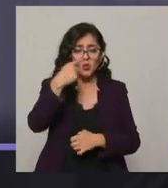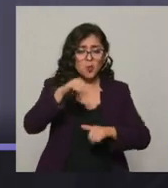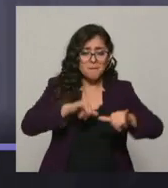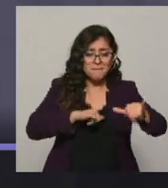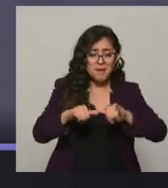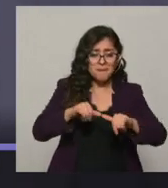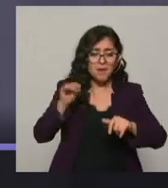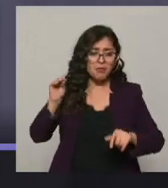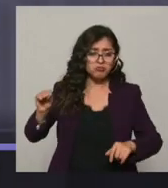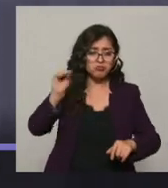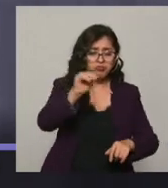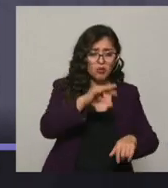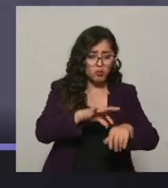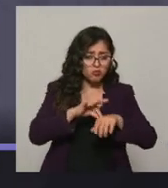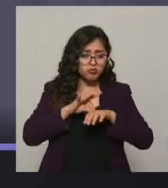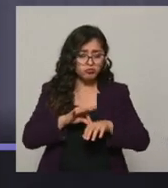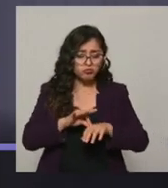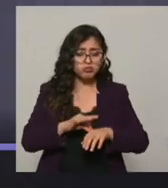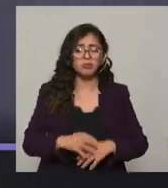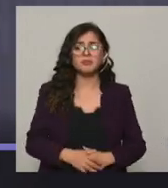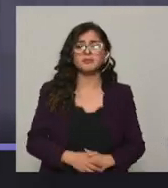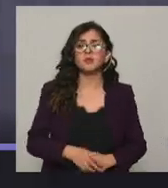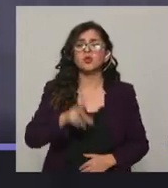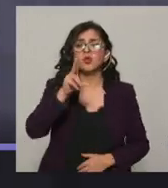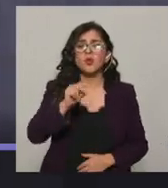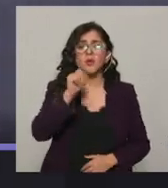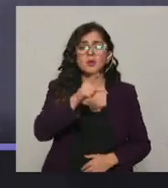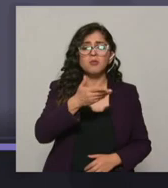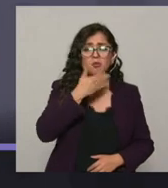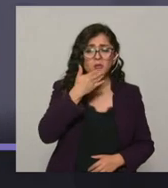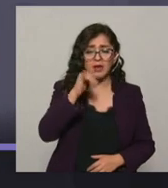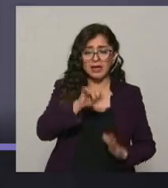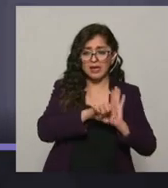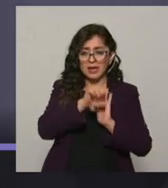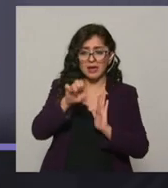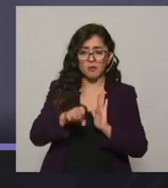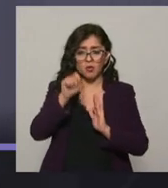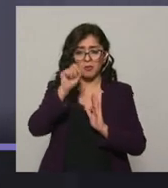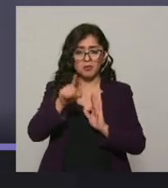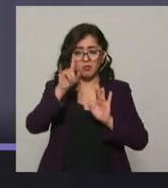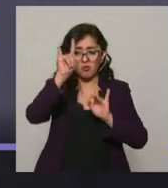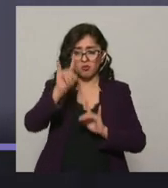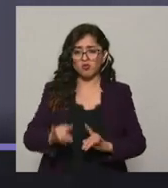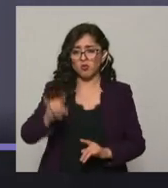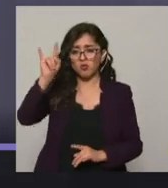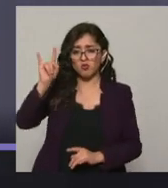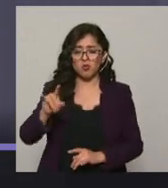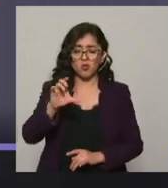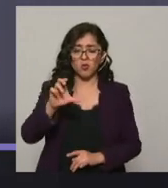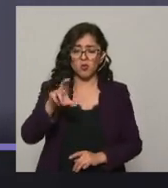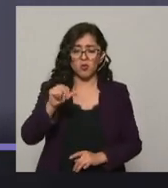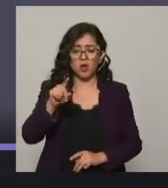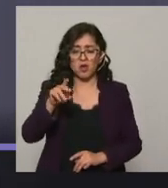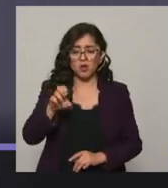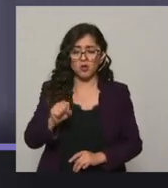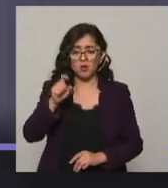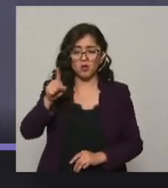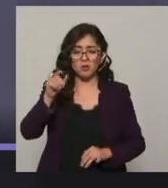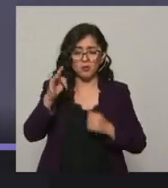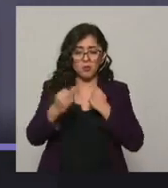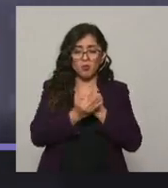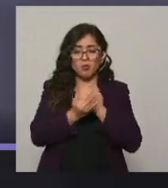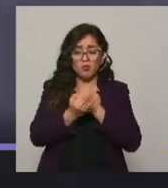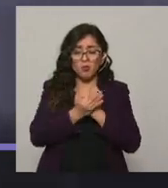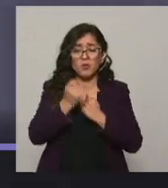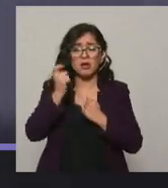ubicaciones, Son como no cuadros, rutinas, ¿no? cuadros de protección. Yo en algún momento le decía, yo tengo 13 años